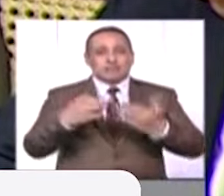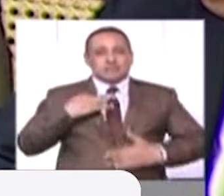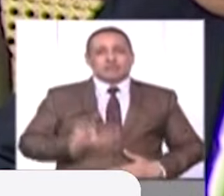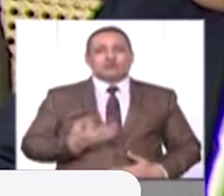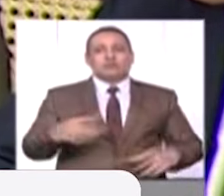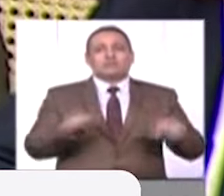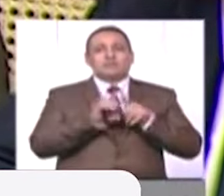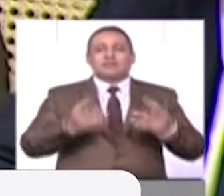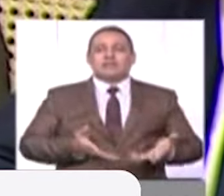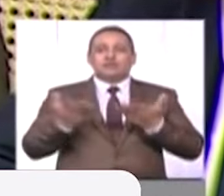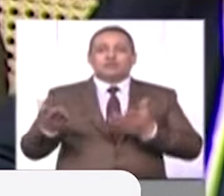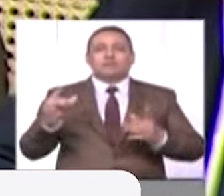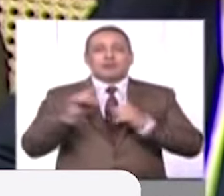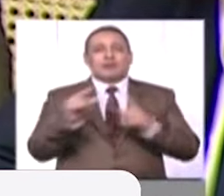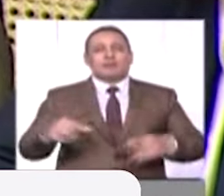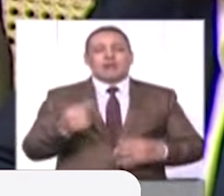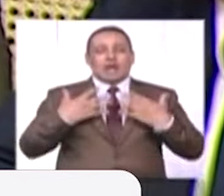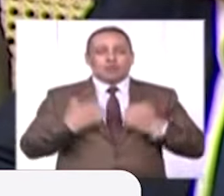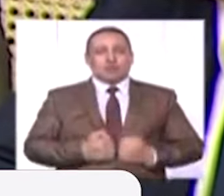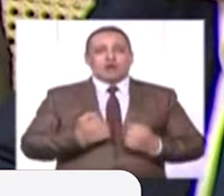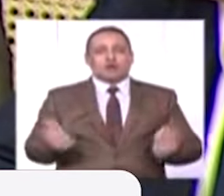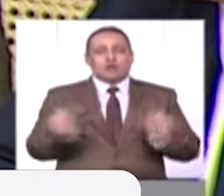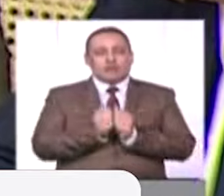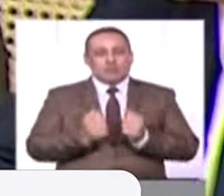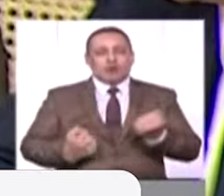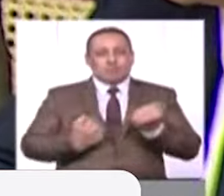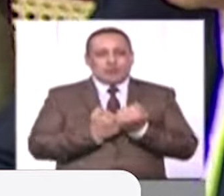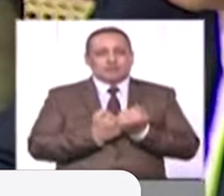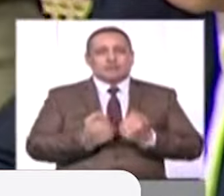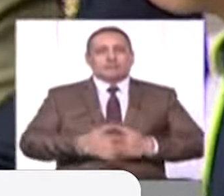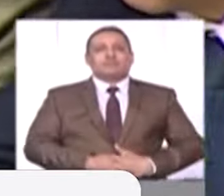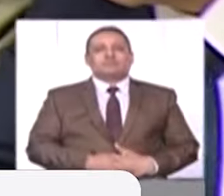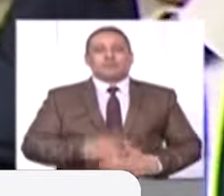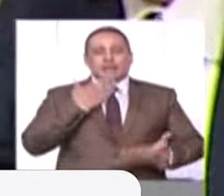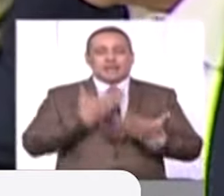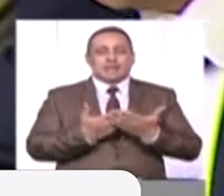el uso de la palabra al señor abogado que me patrocina. Gracias.